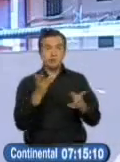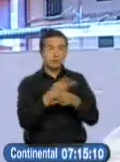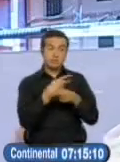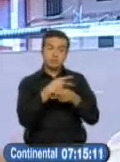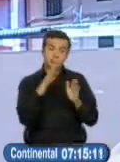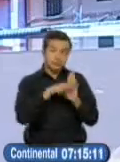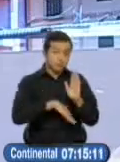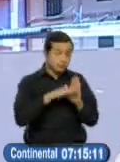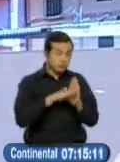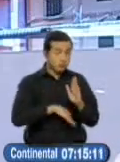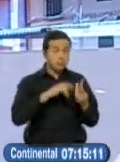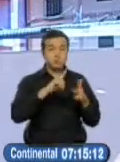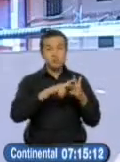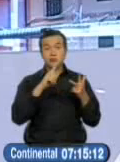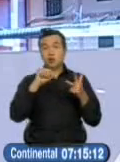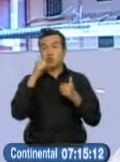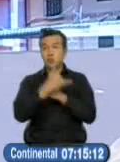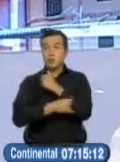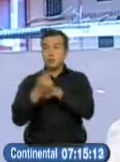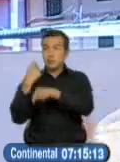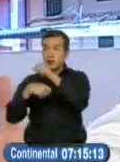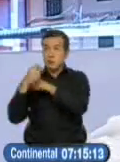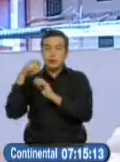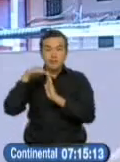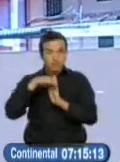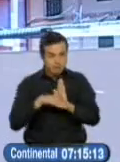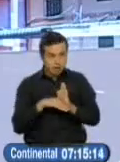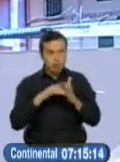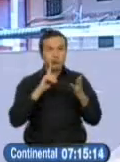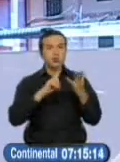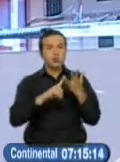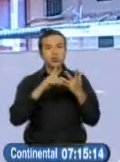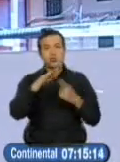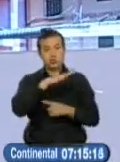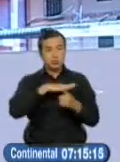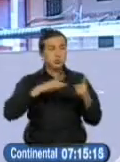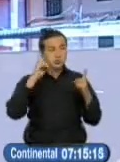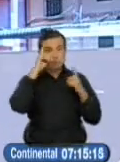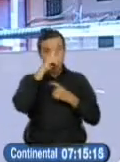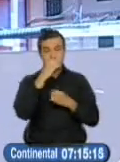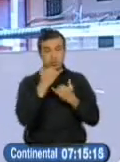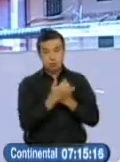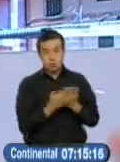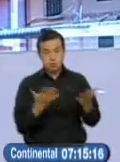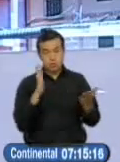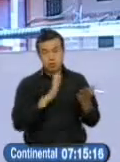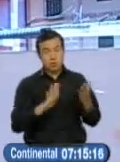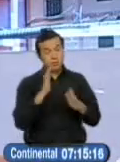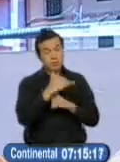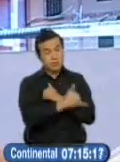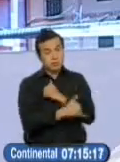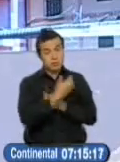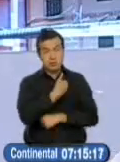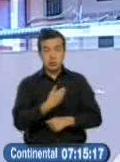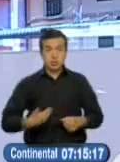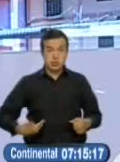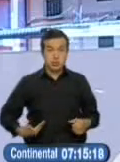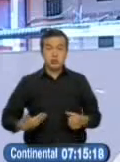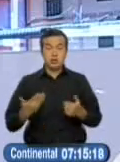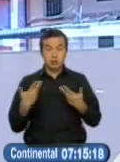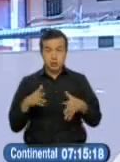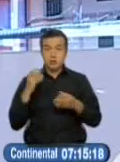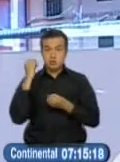producción, producto de la caída de exportaciones, producto de las condiciones complejas que está actualmente viviendo el país, que el presidente de la República